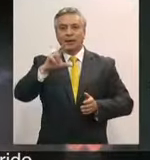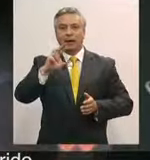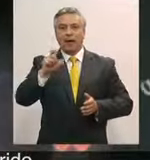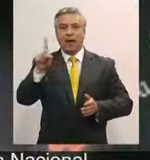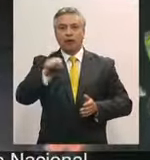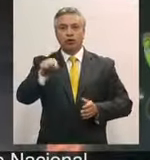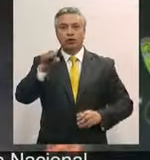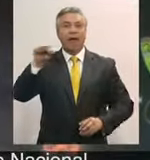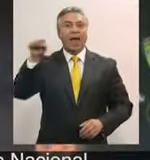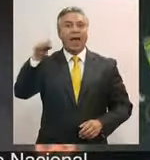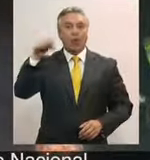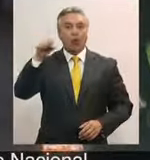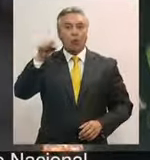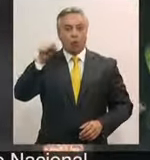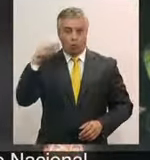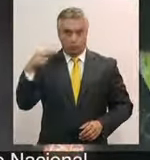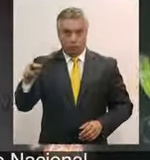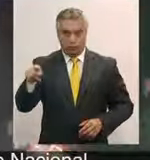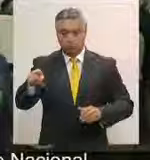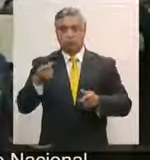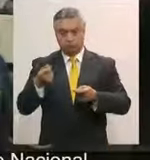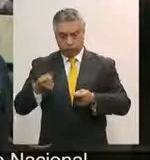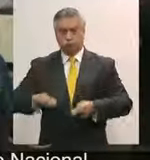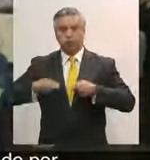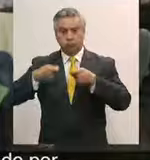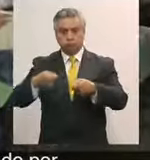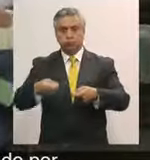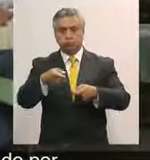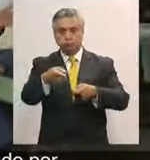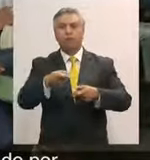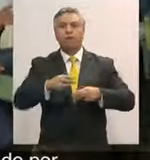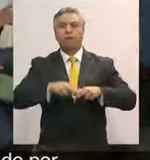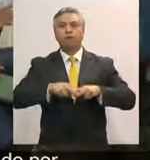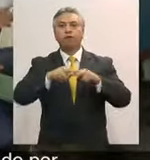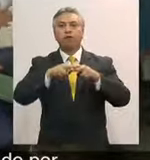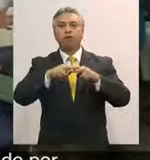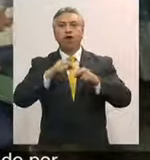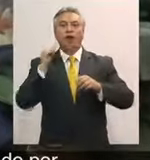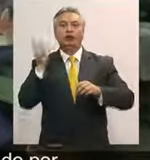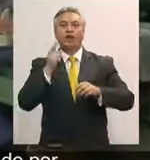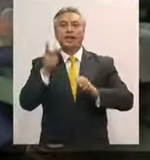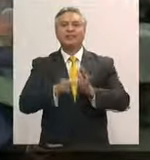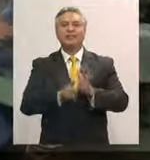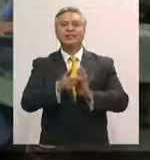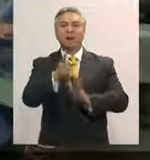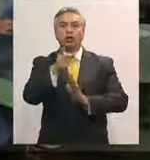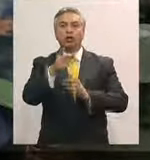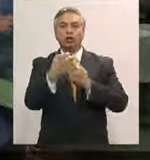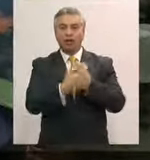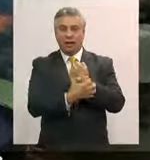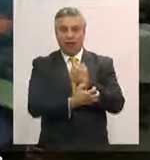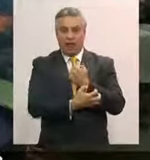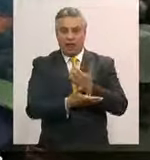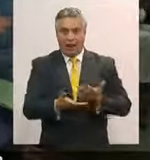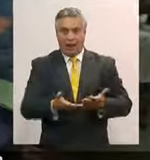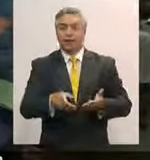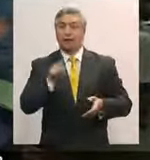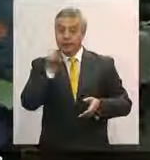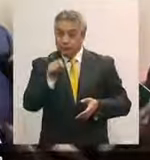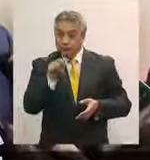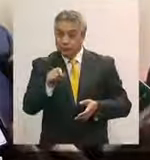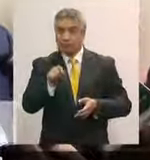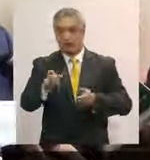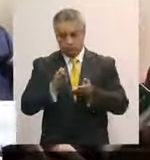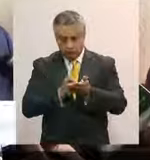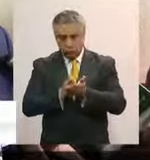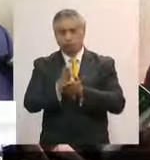fue adquirido por recursos aportados a través del Fondo Nacional de Desarrollo Regional y fue entregado por el municipio local. Iniciamos el